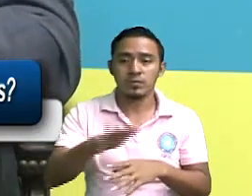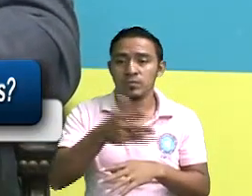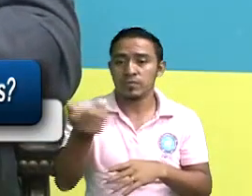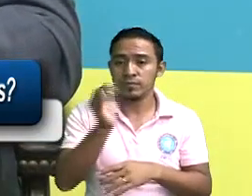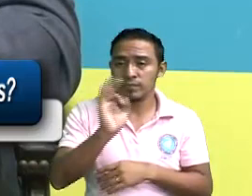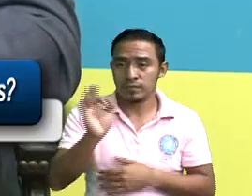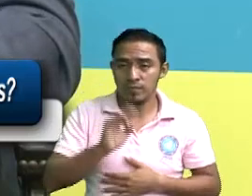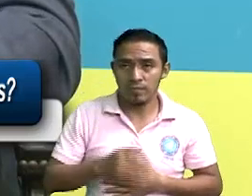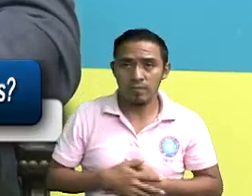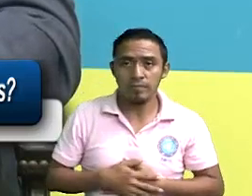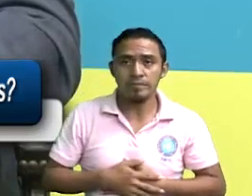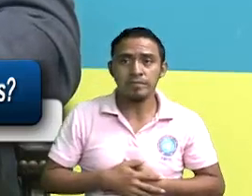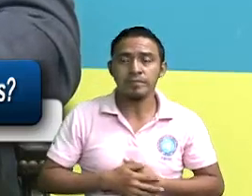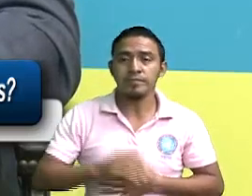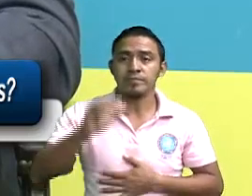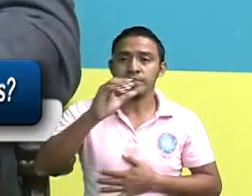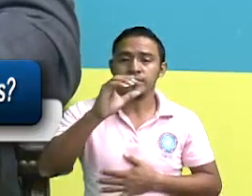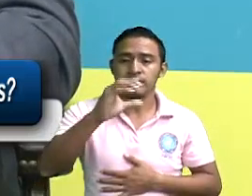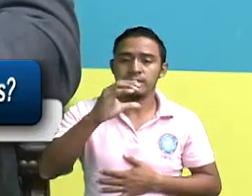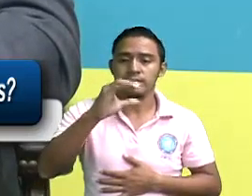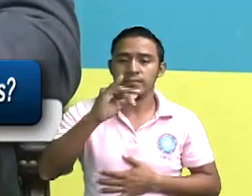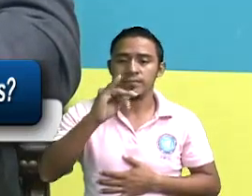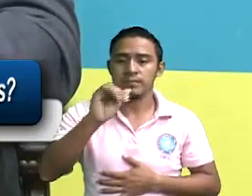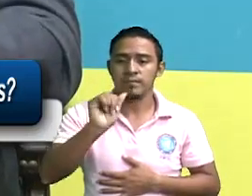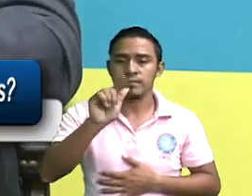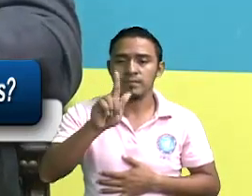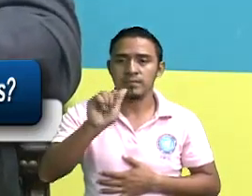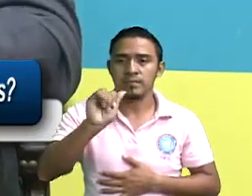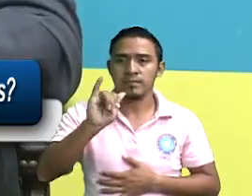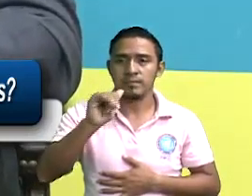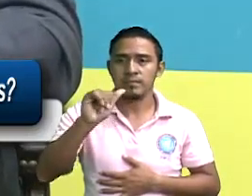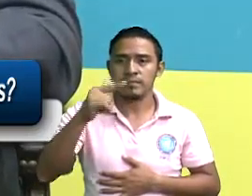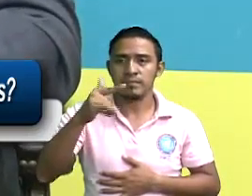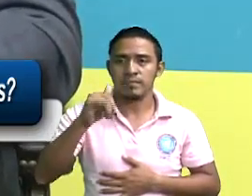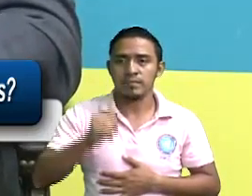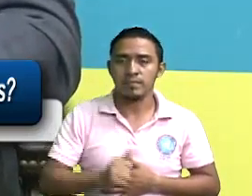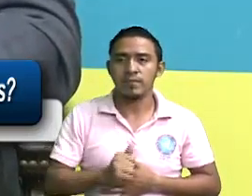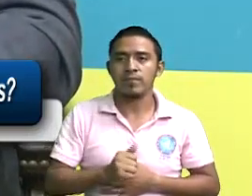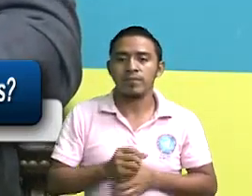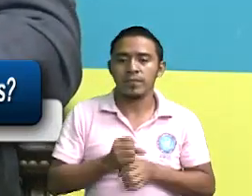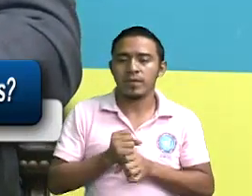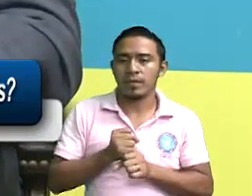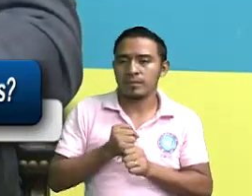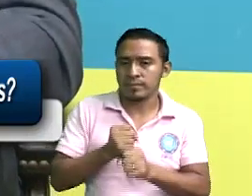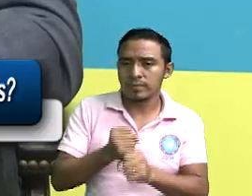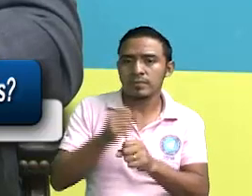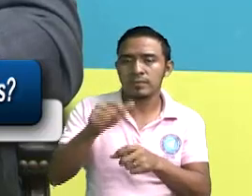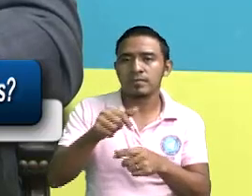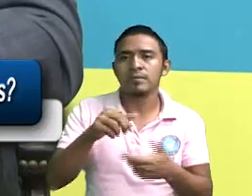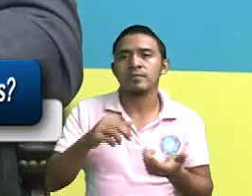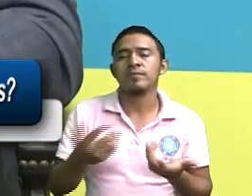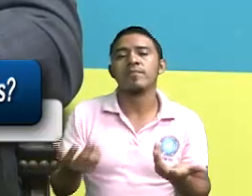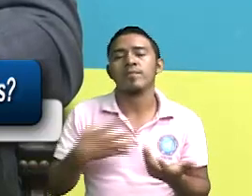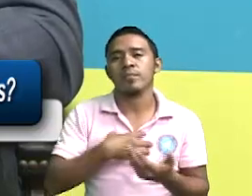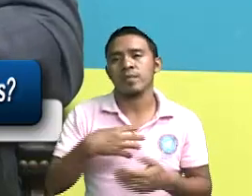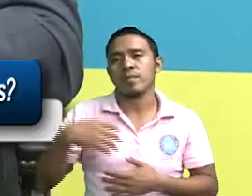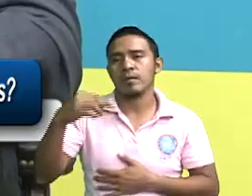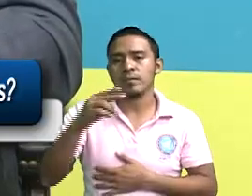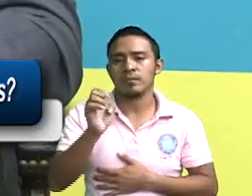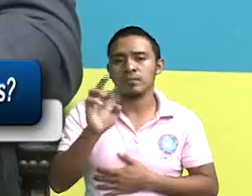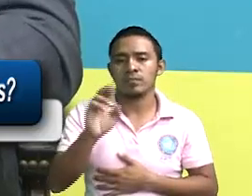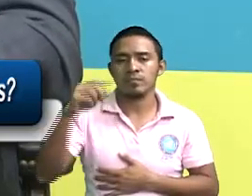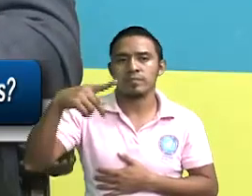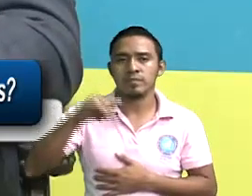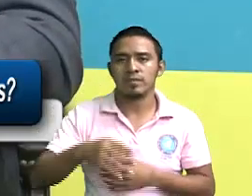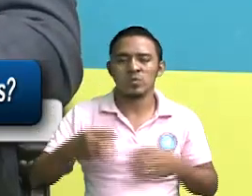Claro, la ciatalgia por la compresión es una forma de neuropatía